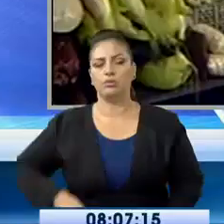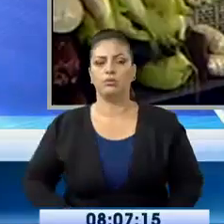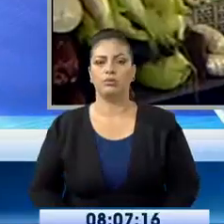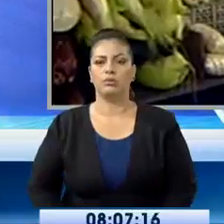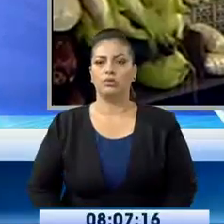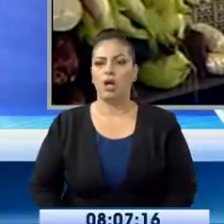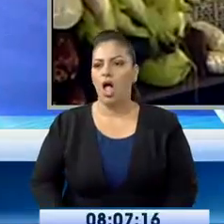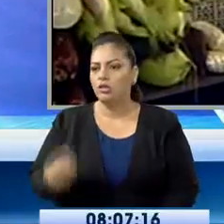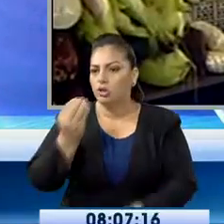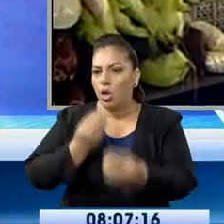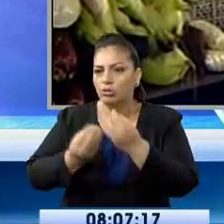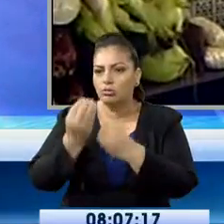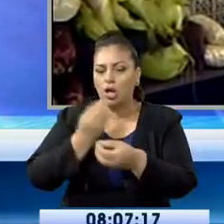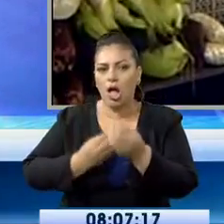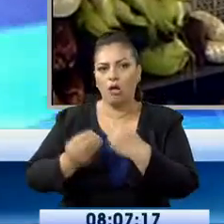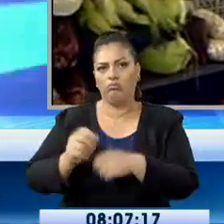con